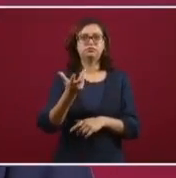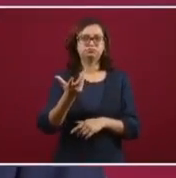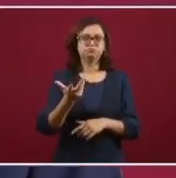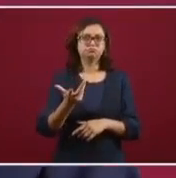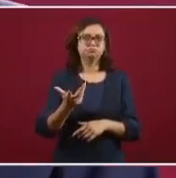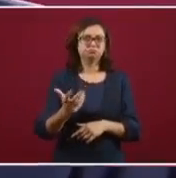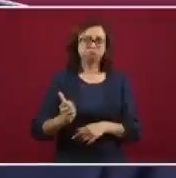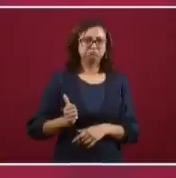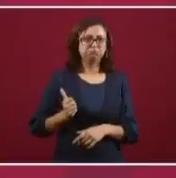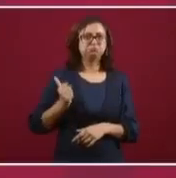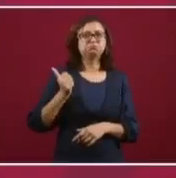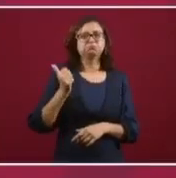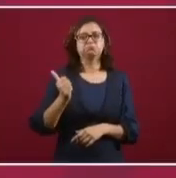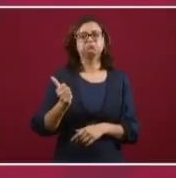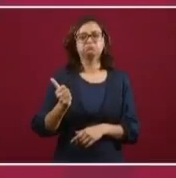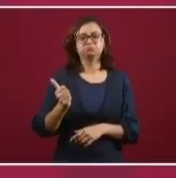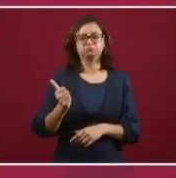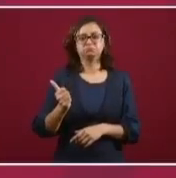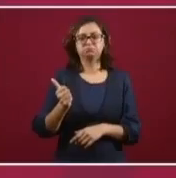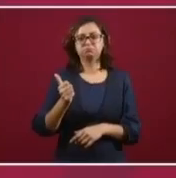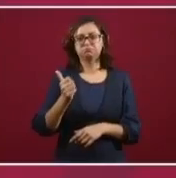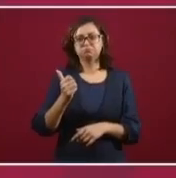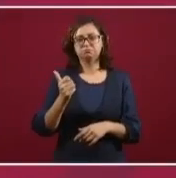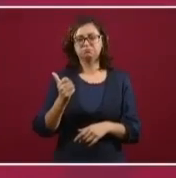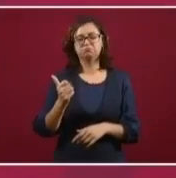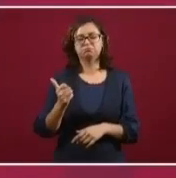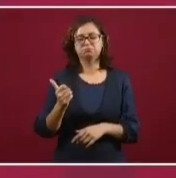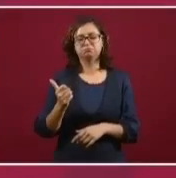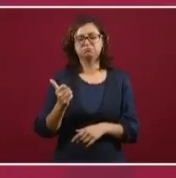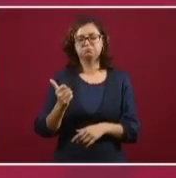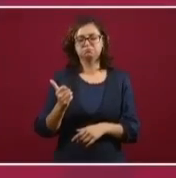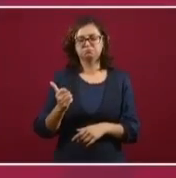aprovecho para decirle a los